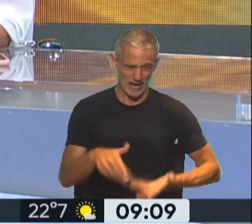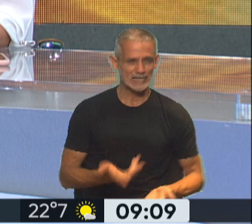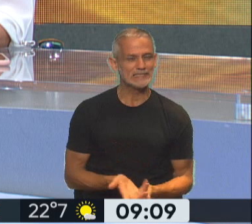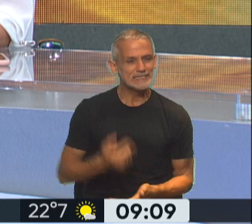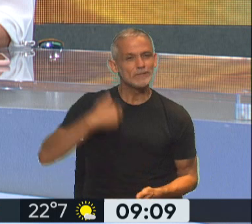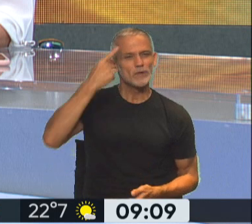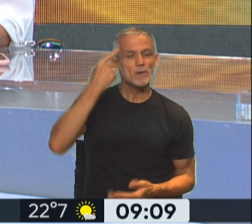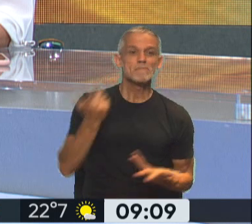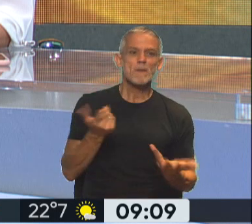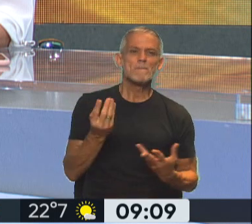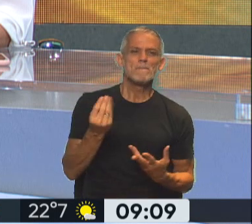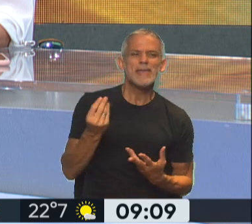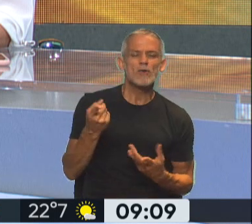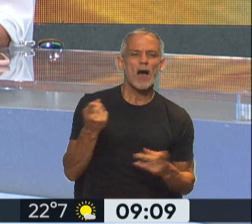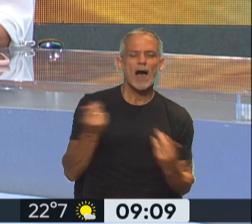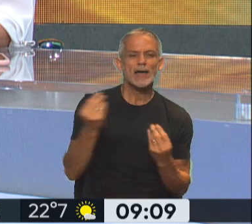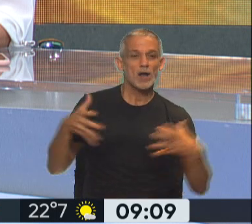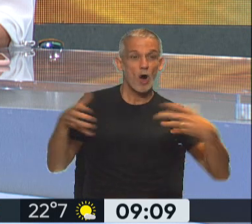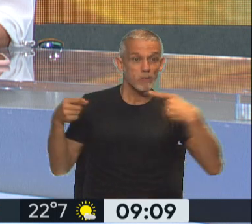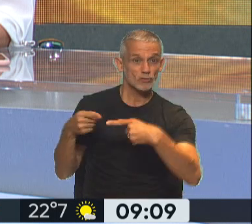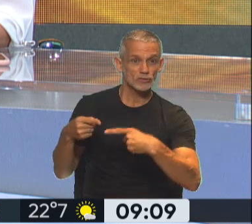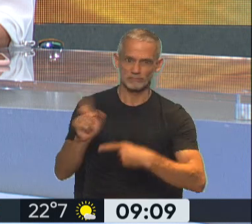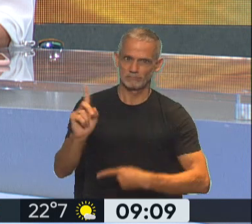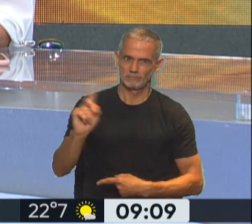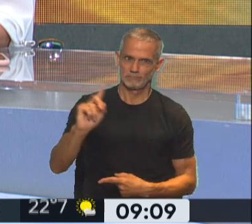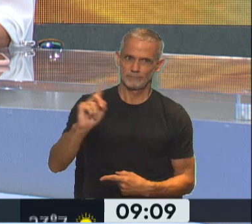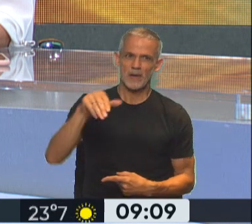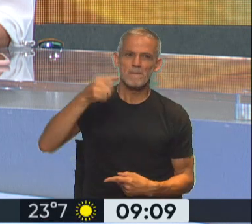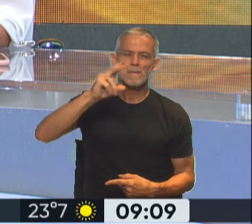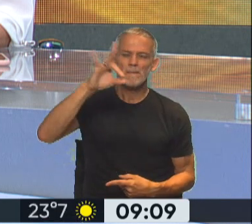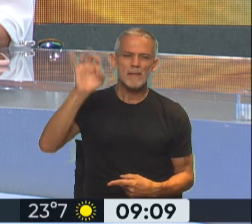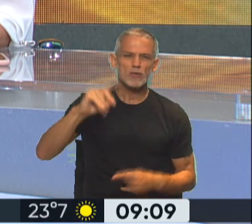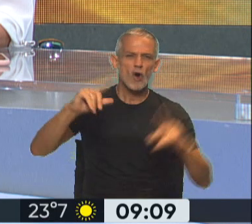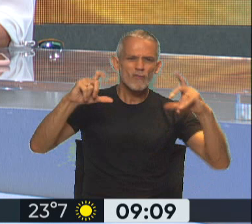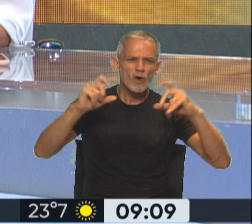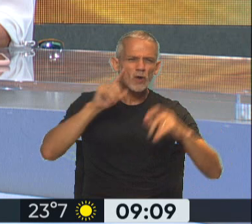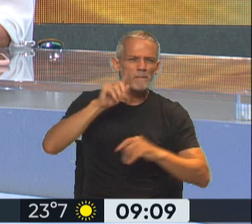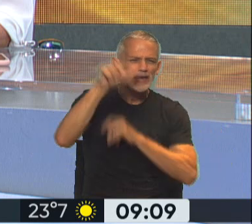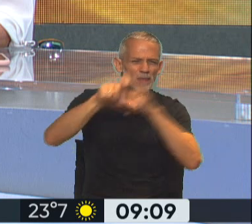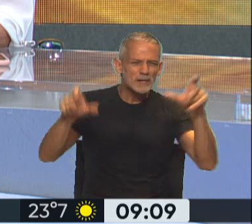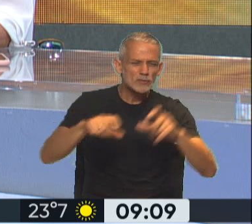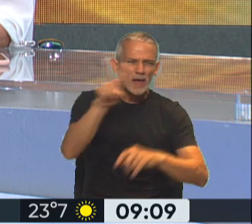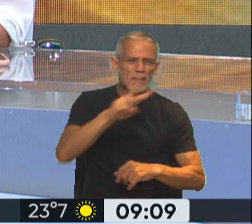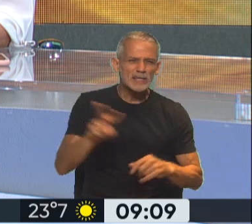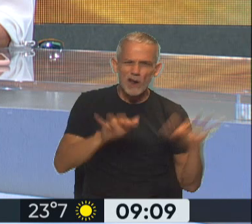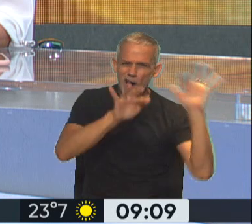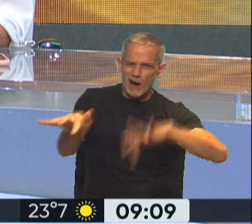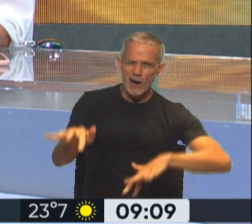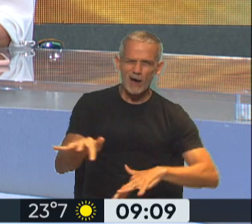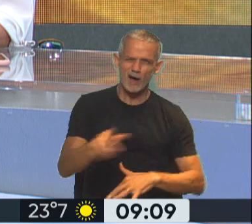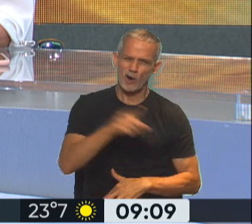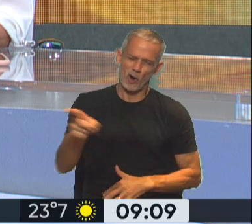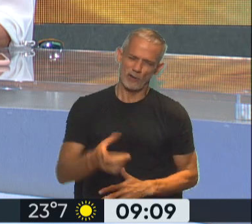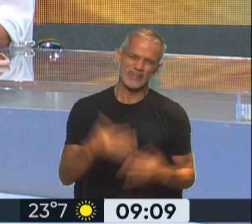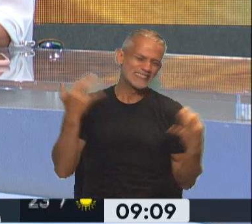más miedo más que miedo a la posición Argentina y al documento presentado a la foto de miles de venezolanos en el lugar donde estuviera maduro